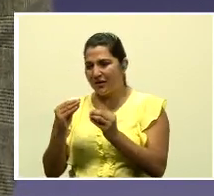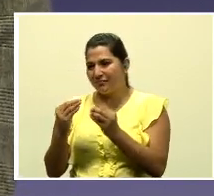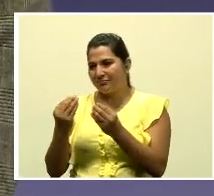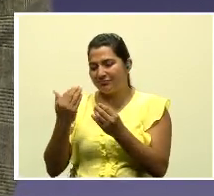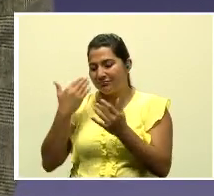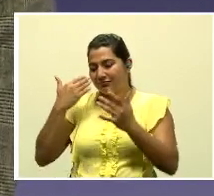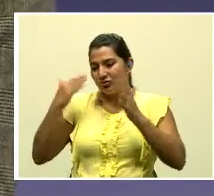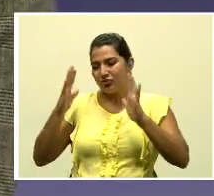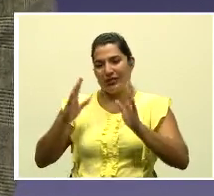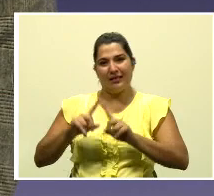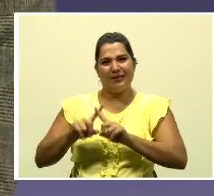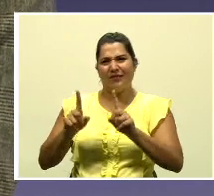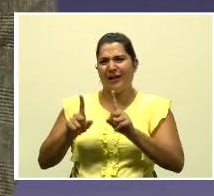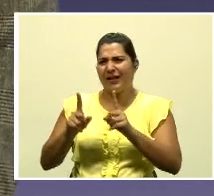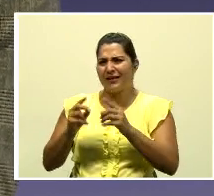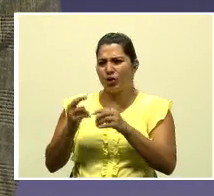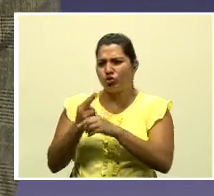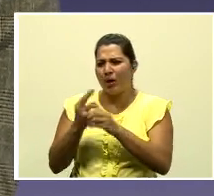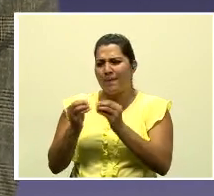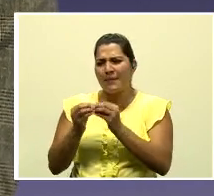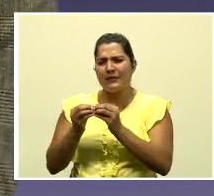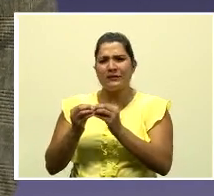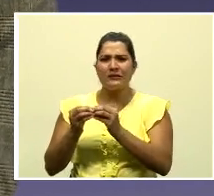mecánicas o completamente metálicas.